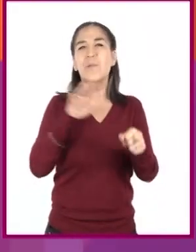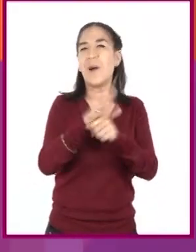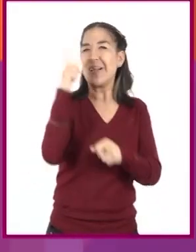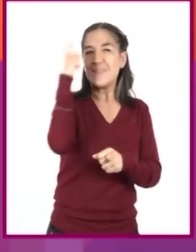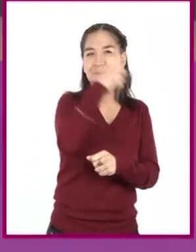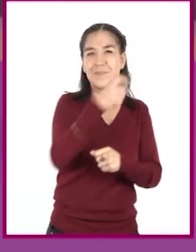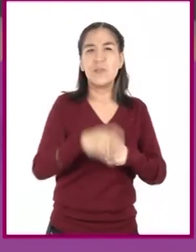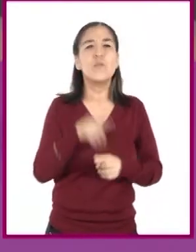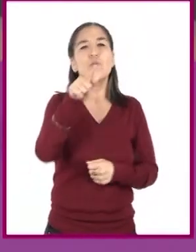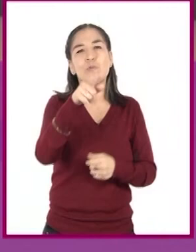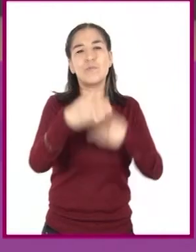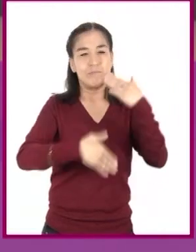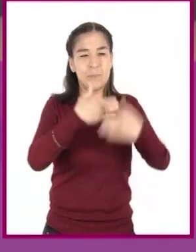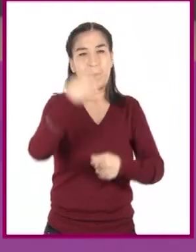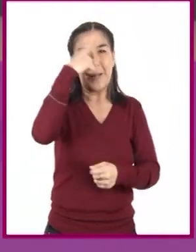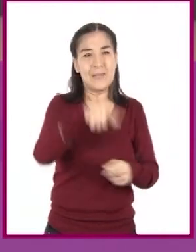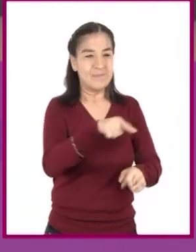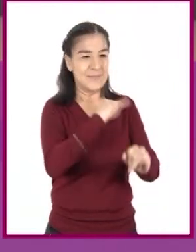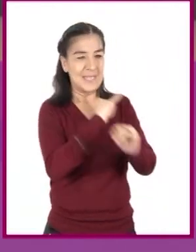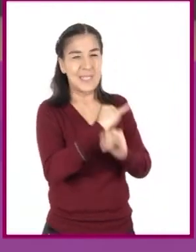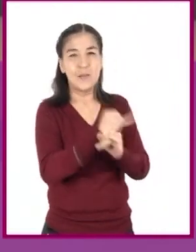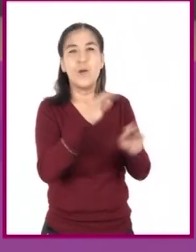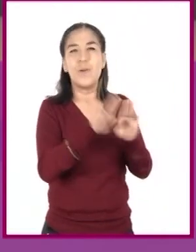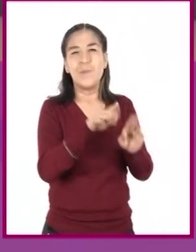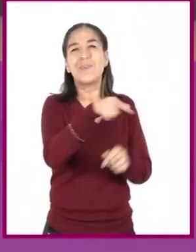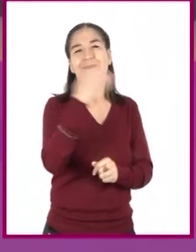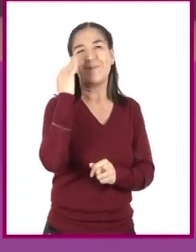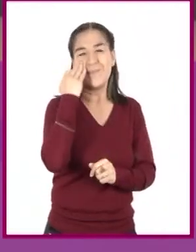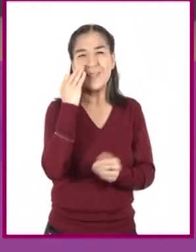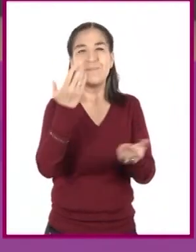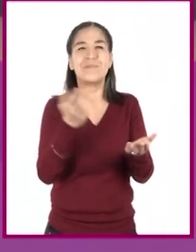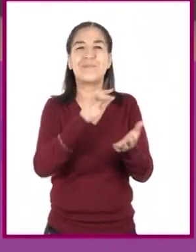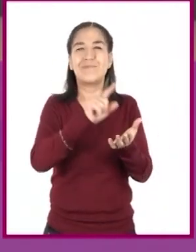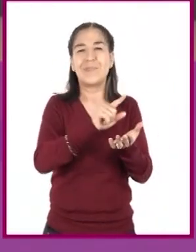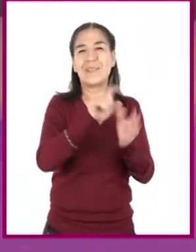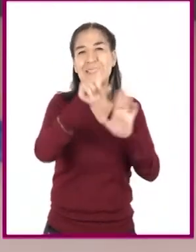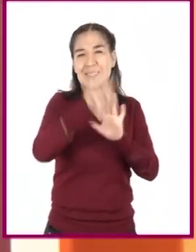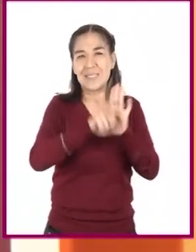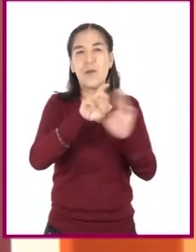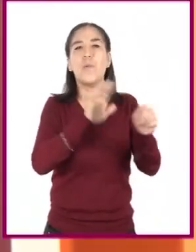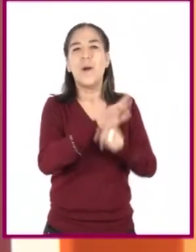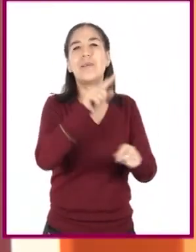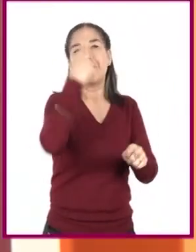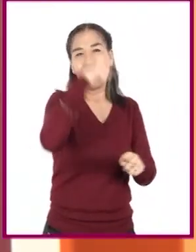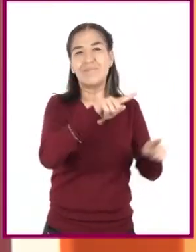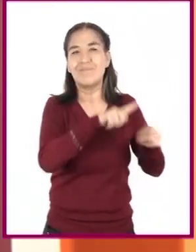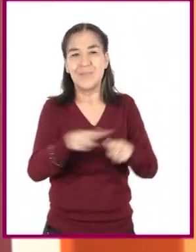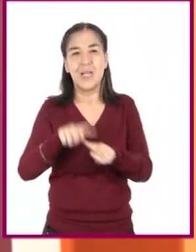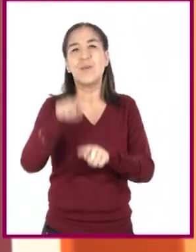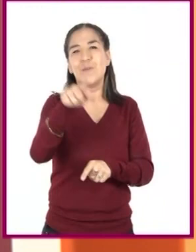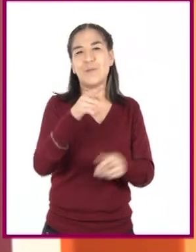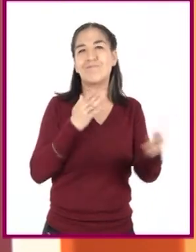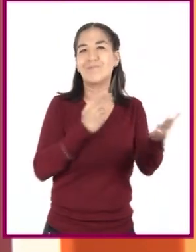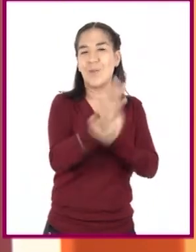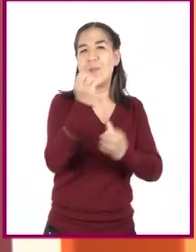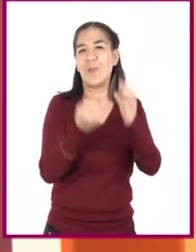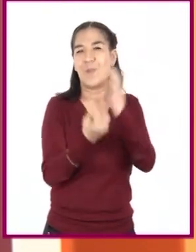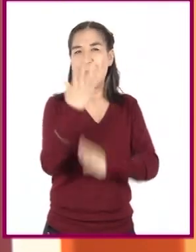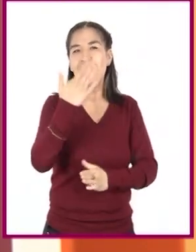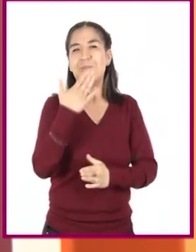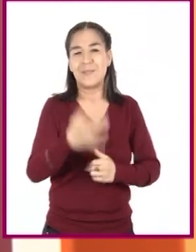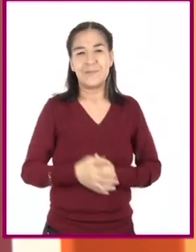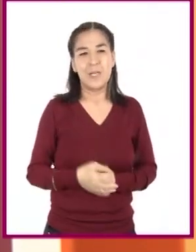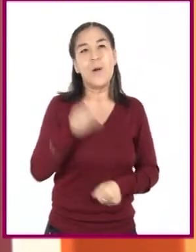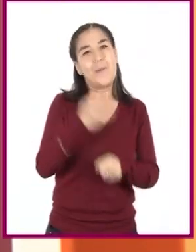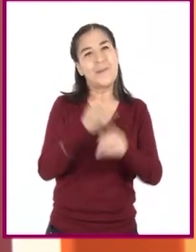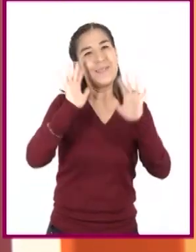acciones promoverías en redes sociales para incidir en la atención de dichos desafíos? Con esto nos despedimos y les damos gracias